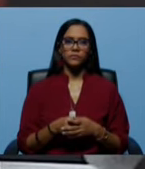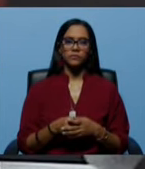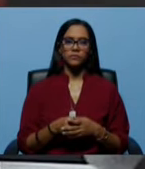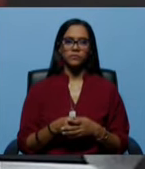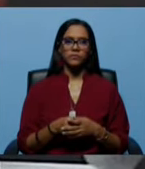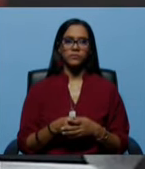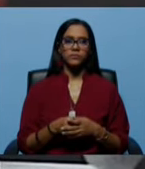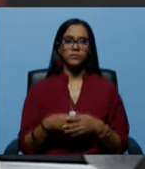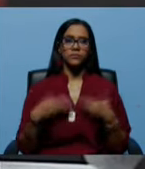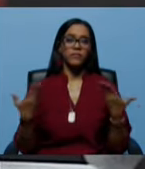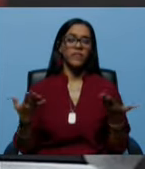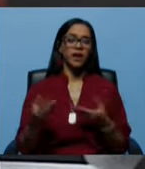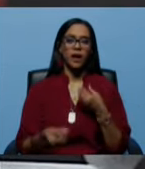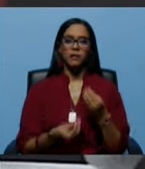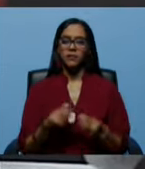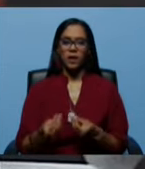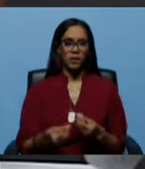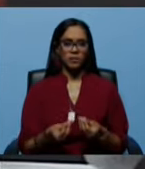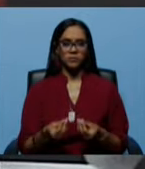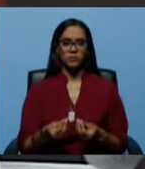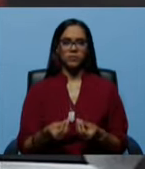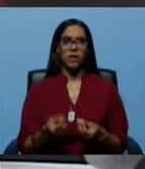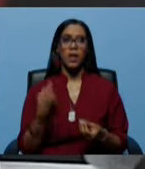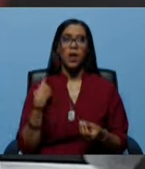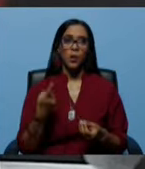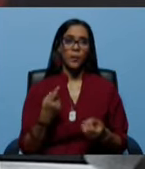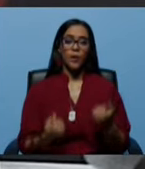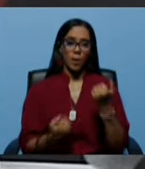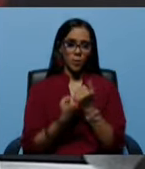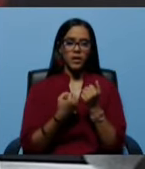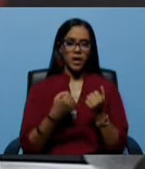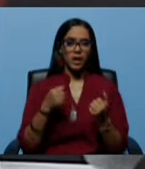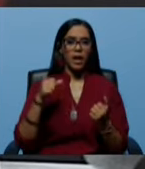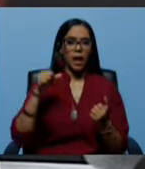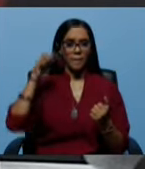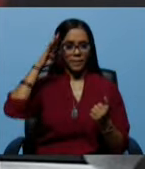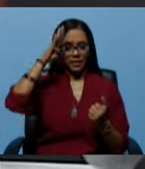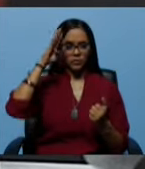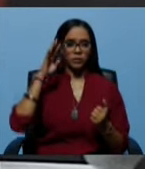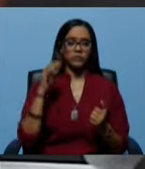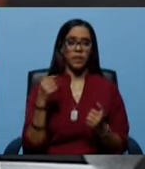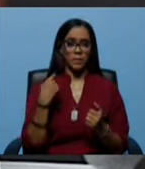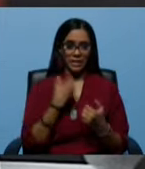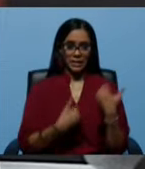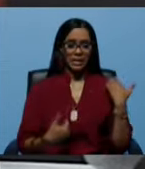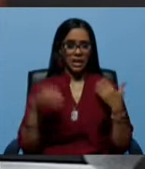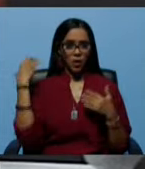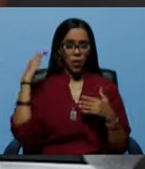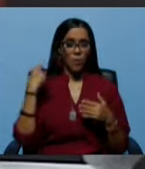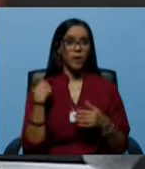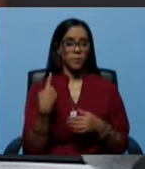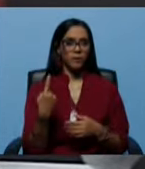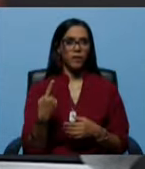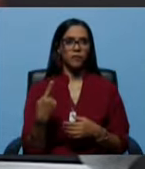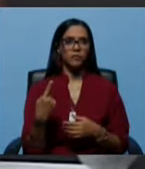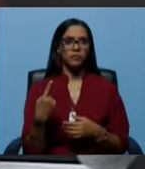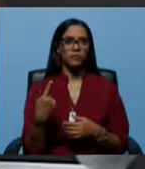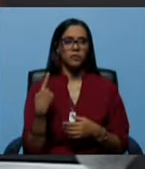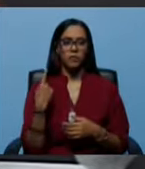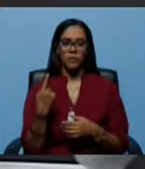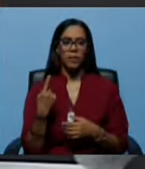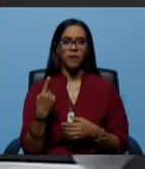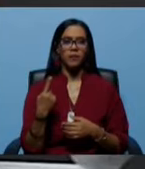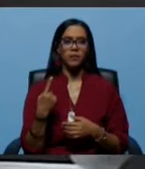¿Qué hacer? Lo primero es apoyar a Petro. Eso es lo primero. Eso es lo primero.